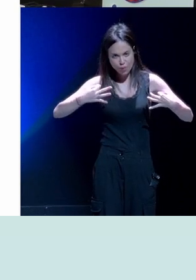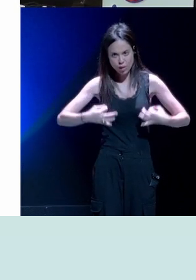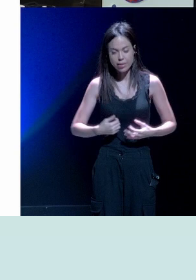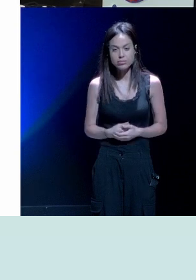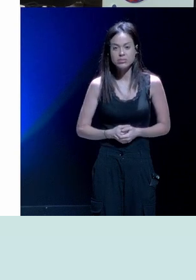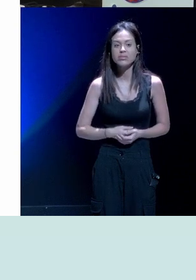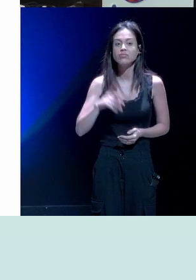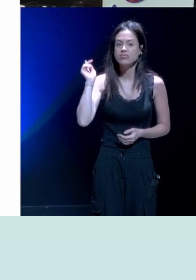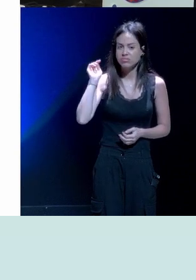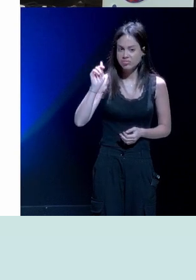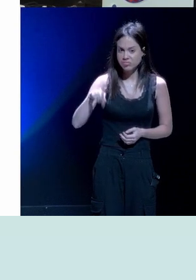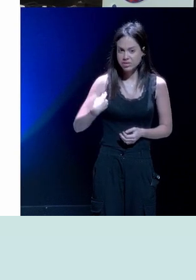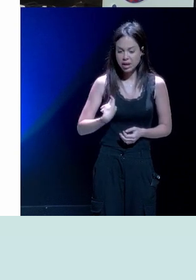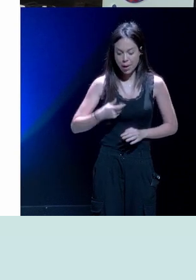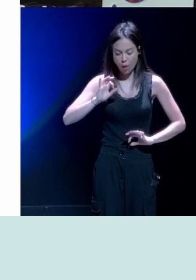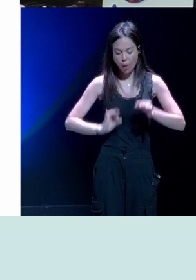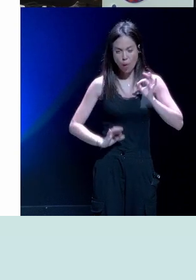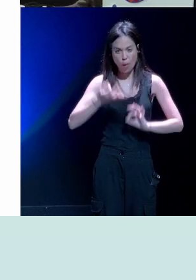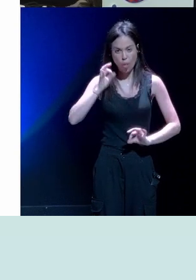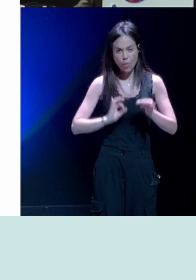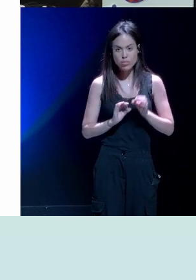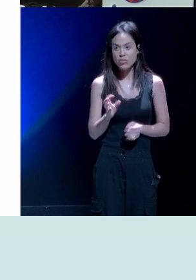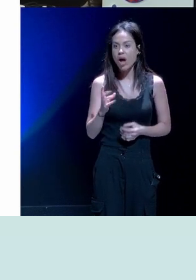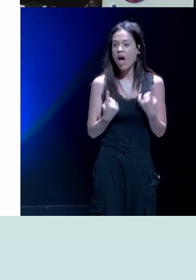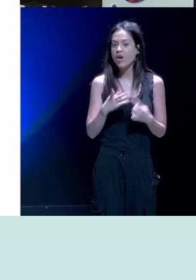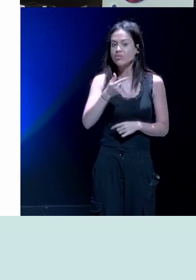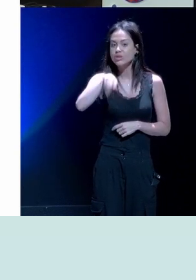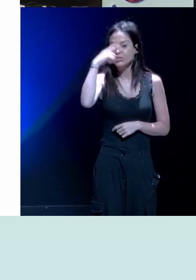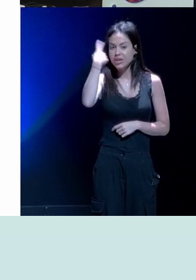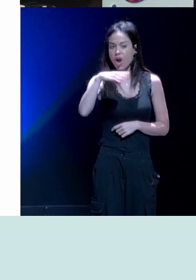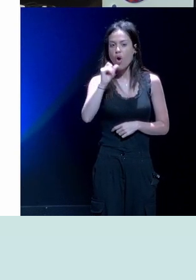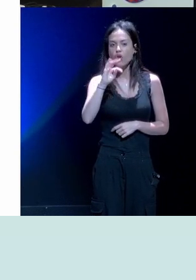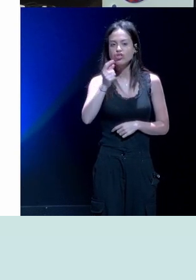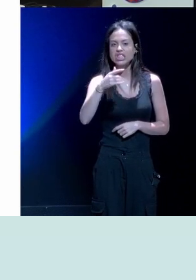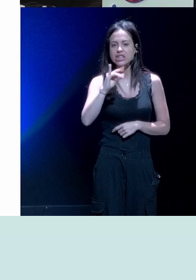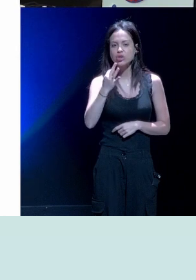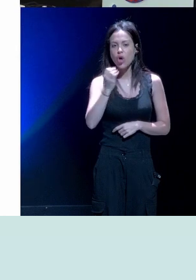incluso existe una hormona, que algunas ya lo sabrán, la oxitocina,